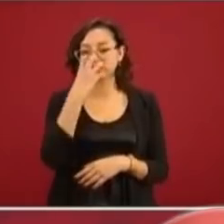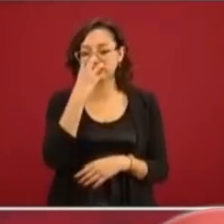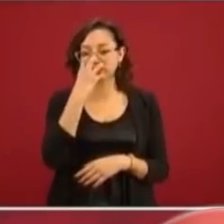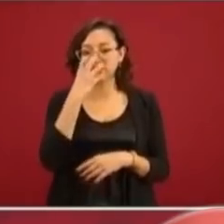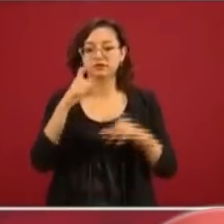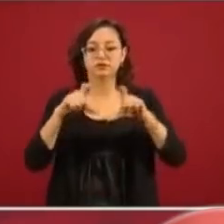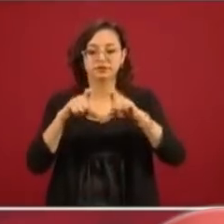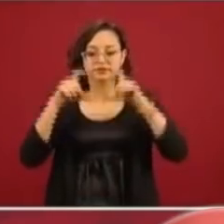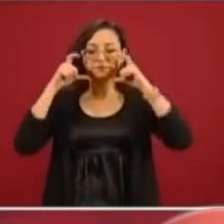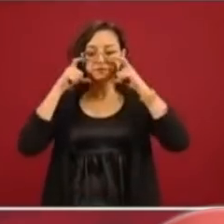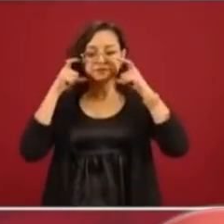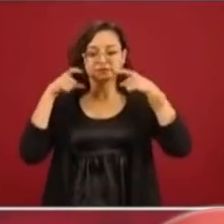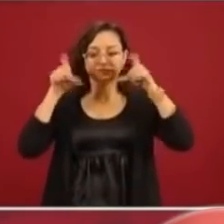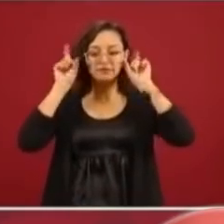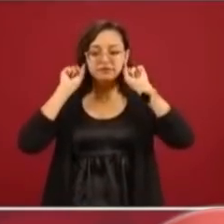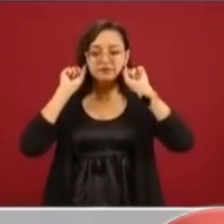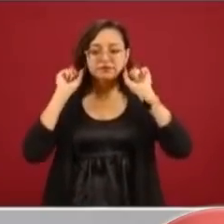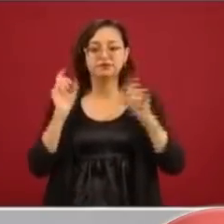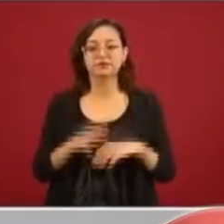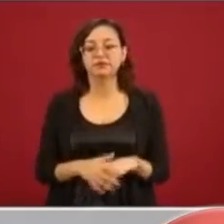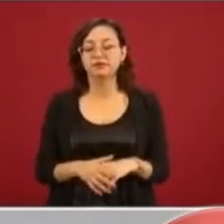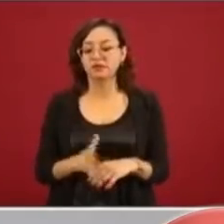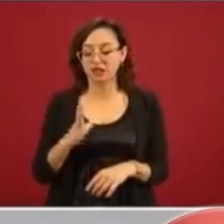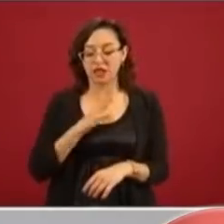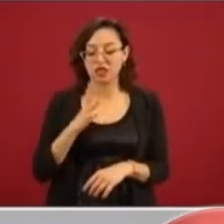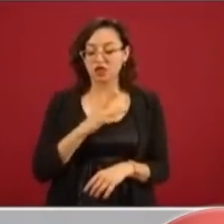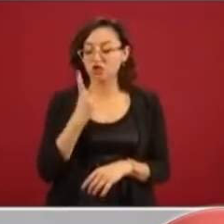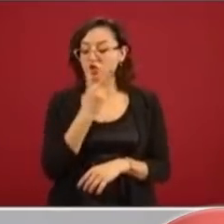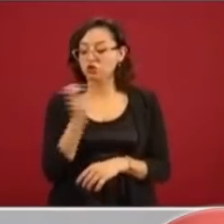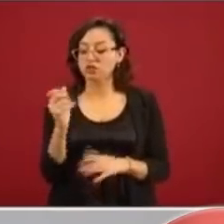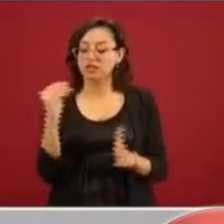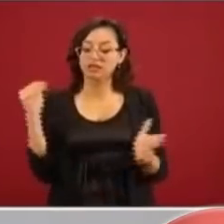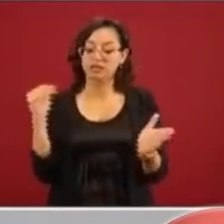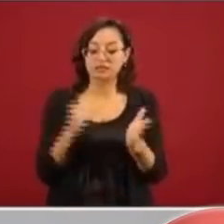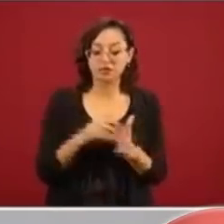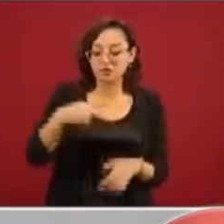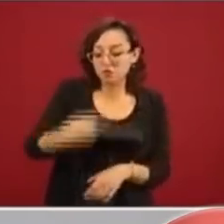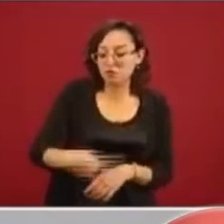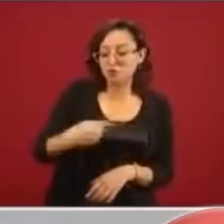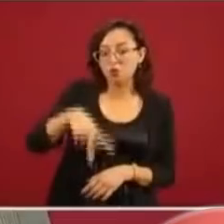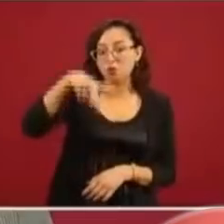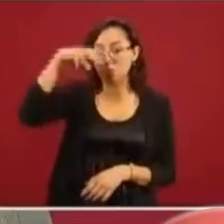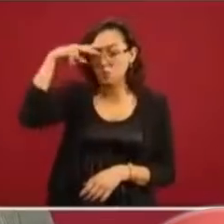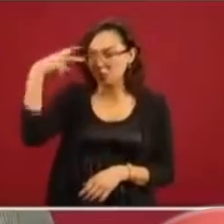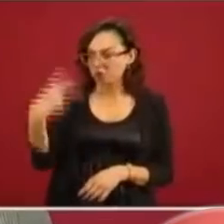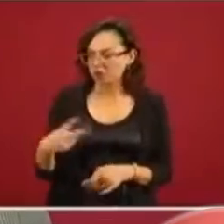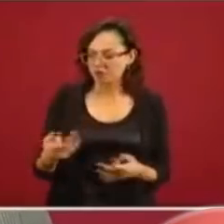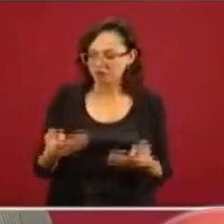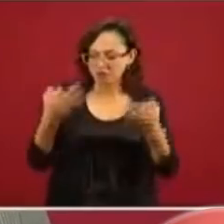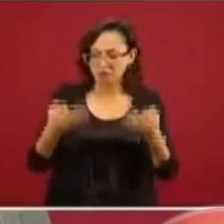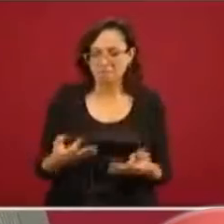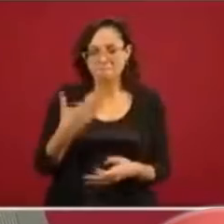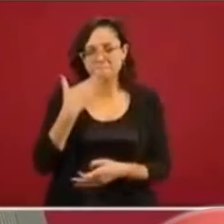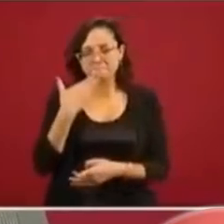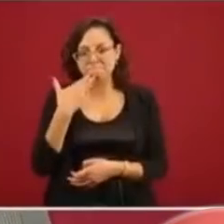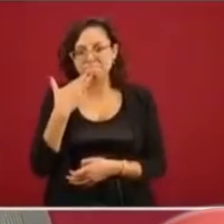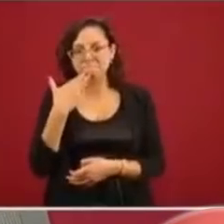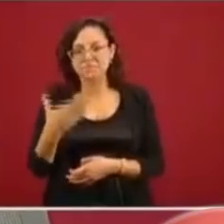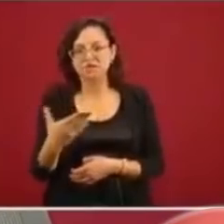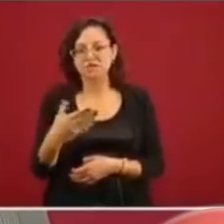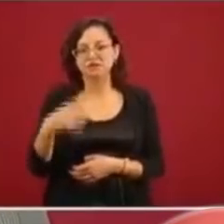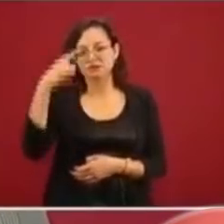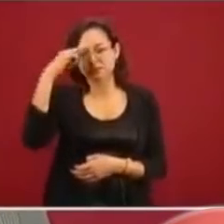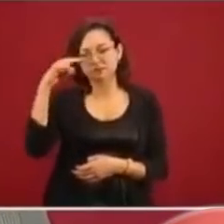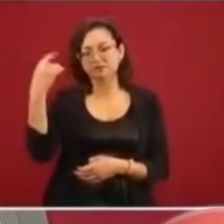haciendo 200,000 al día de uso mexicano de perfección para poder recubrir